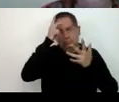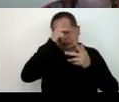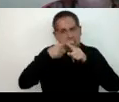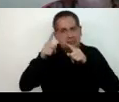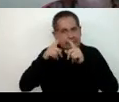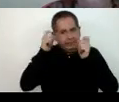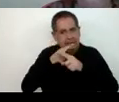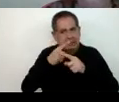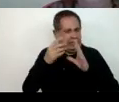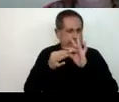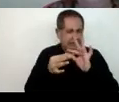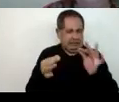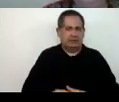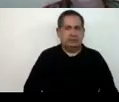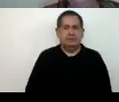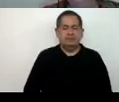físicos.